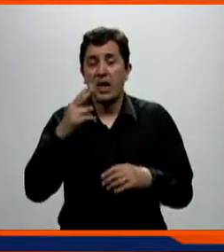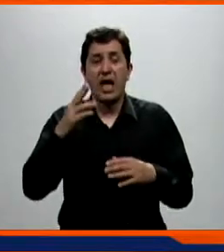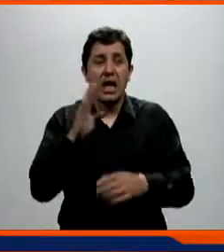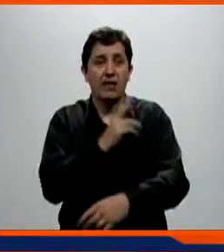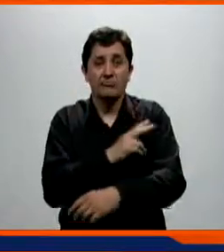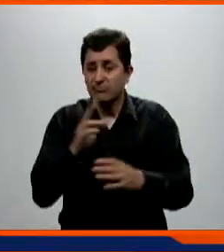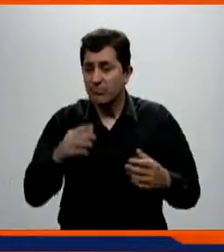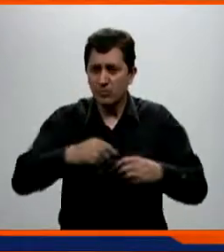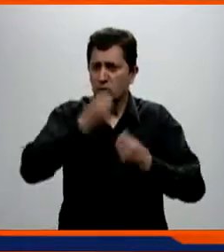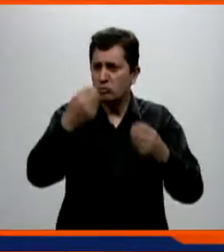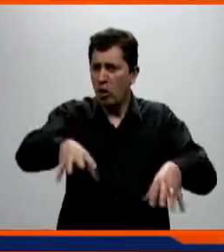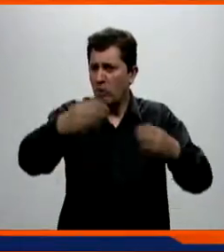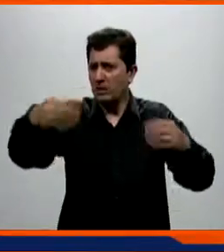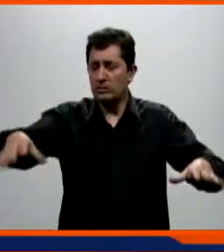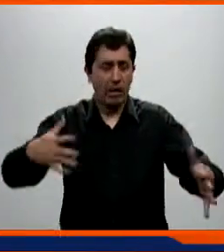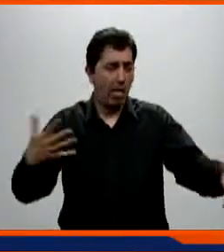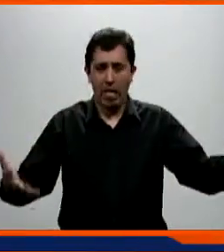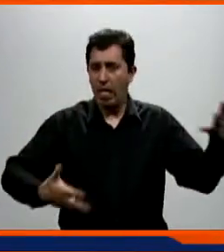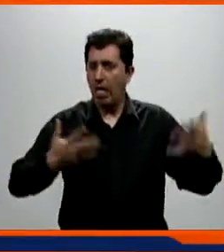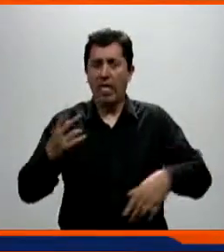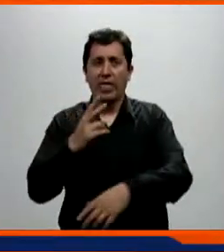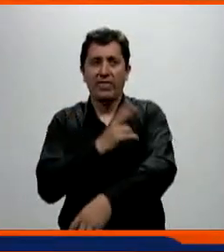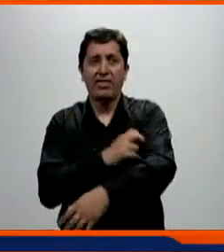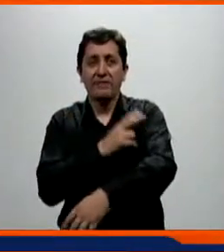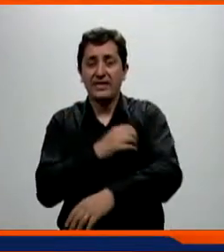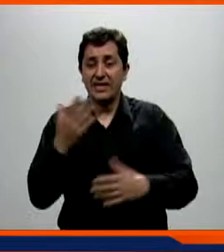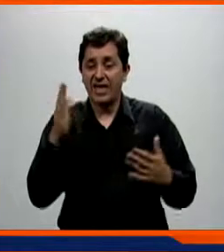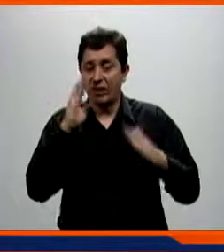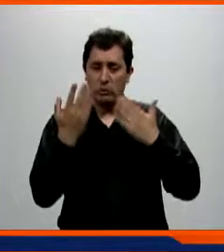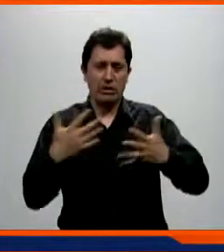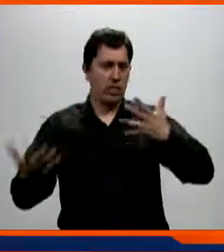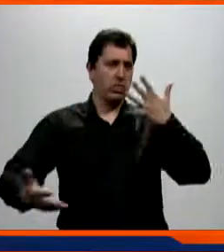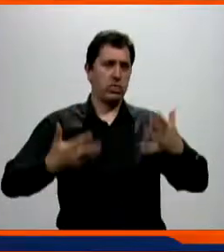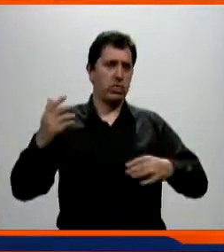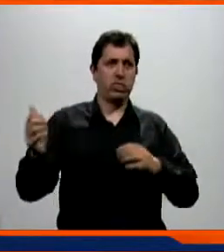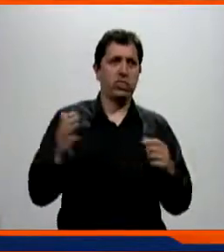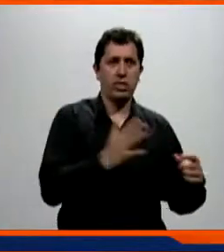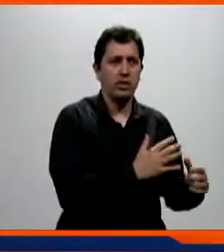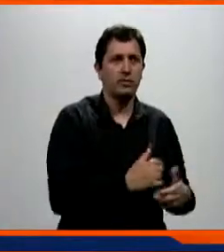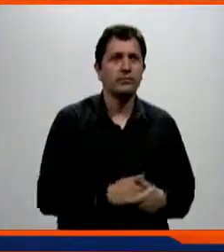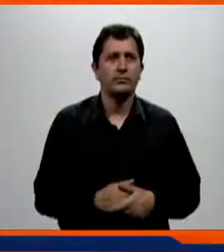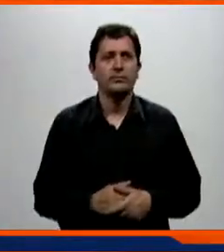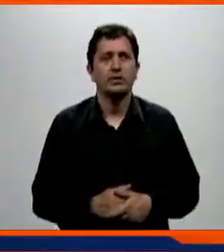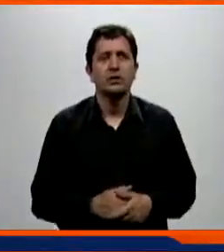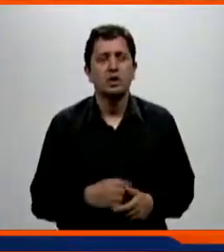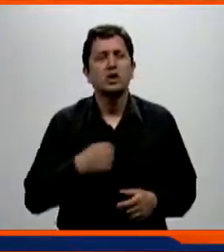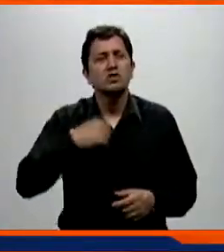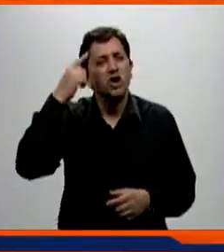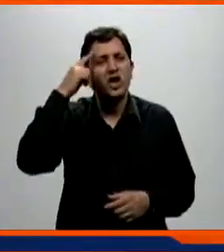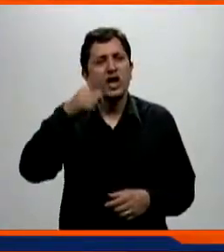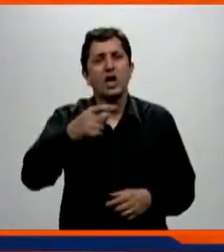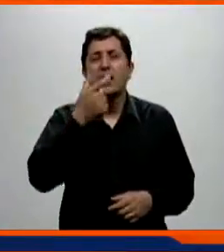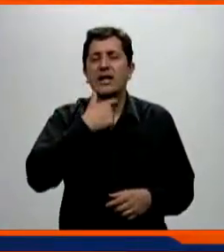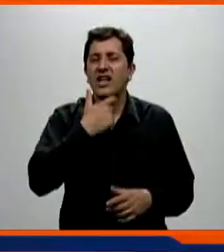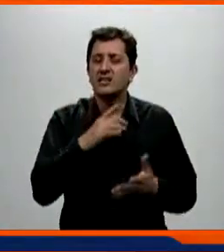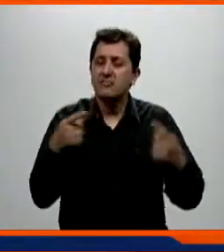corriendo hacia su propio arco, algo que no es recomendable. Me parece que le sentó cómodo el partido